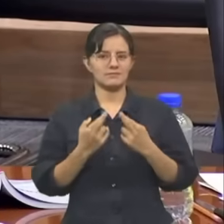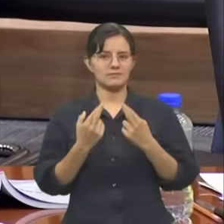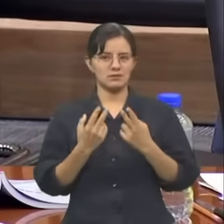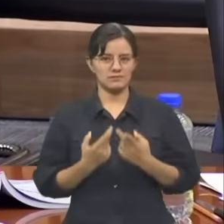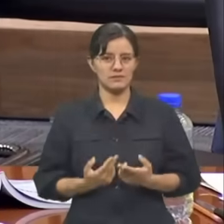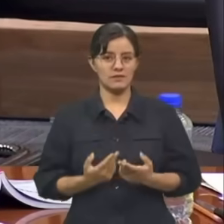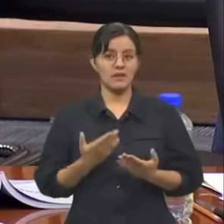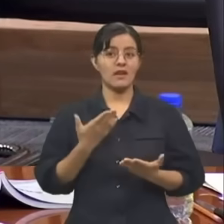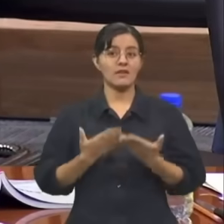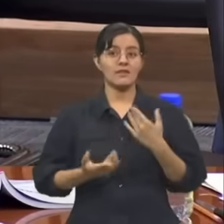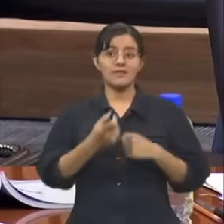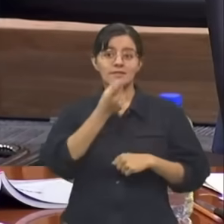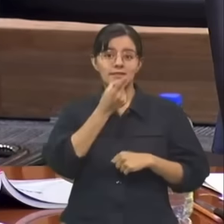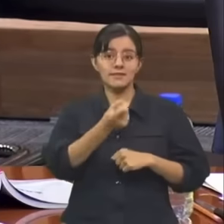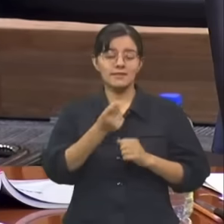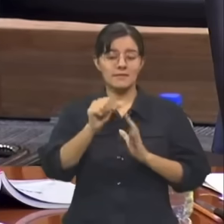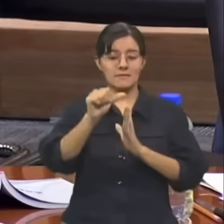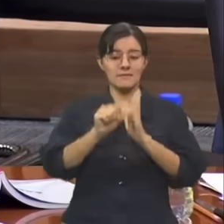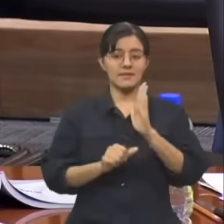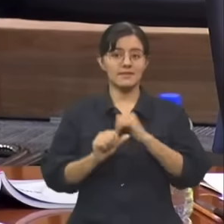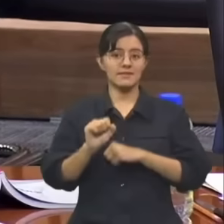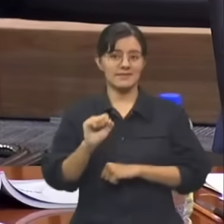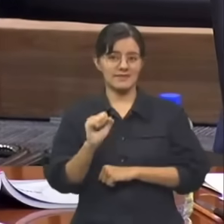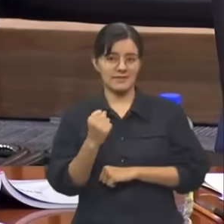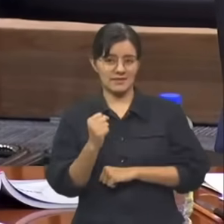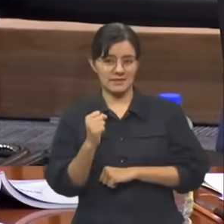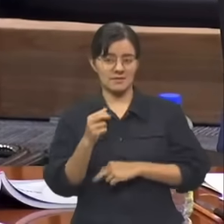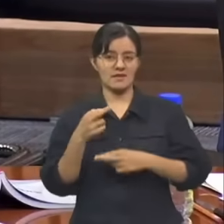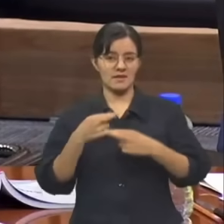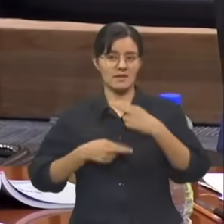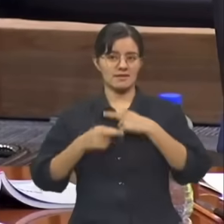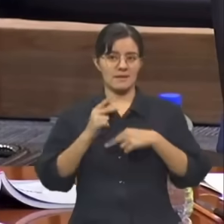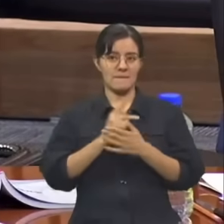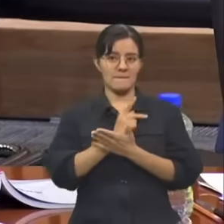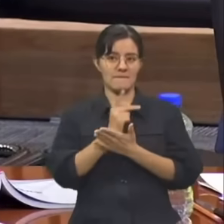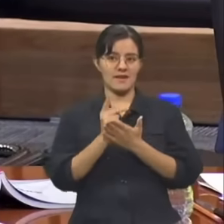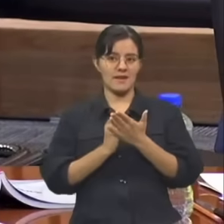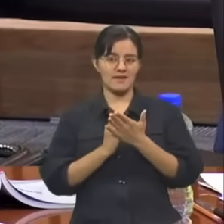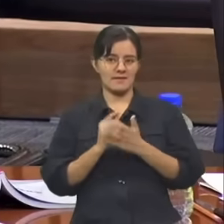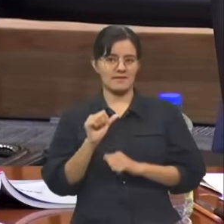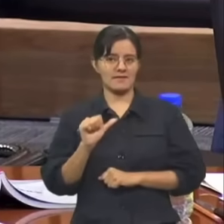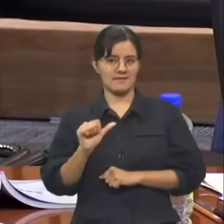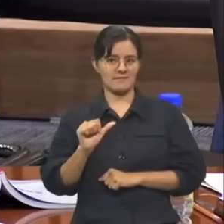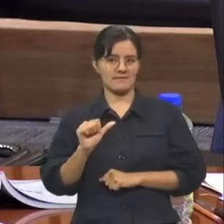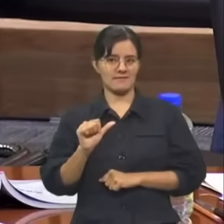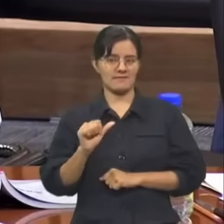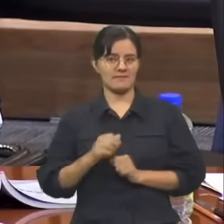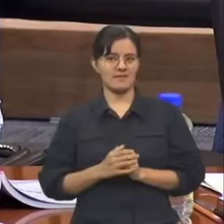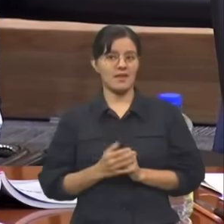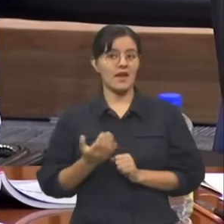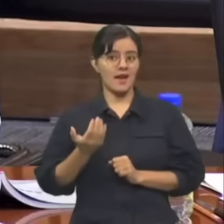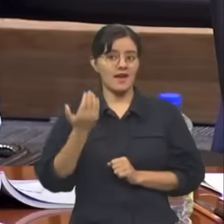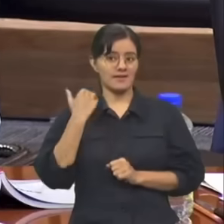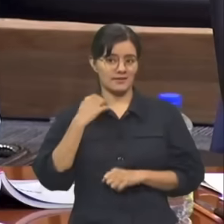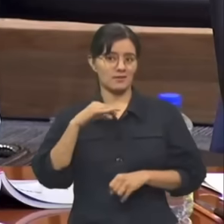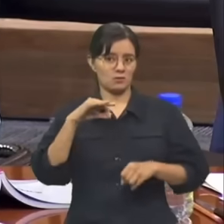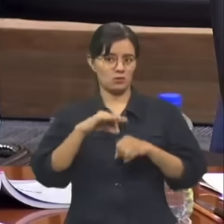de septiembre vuelven al plana a tuvimos los votos En aquel momento para